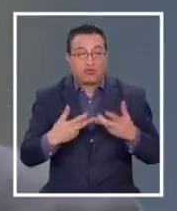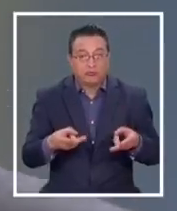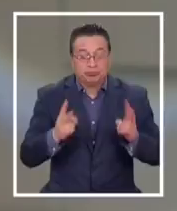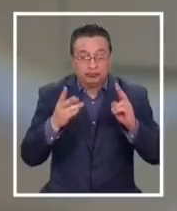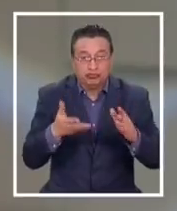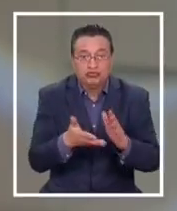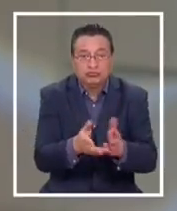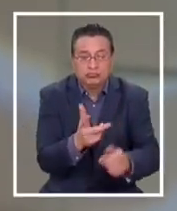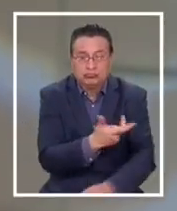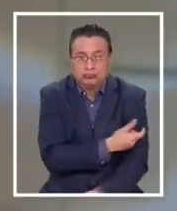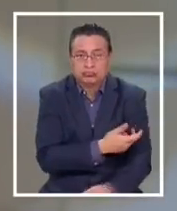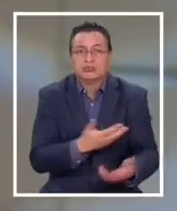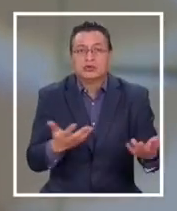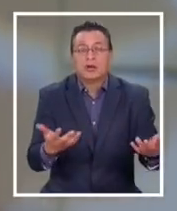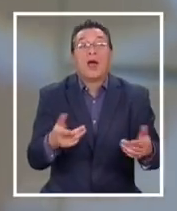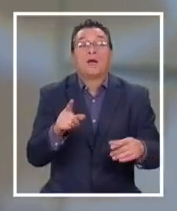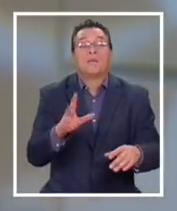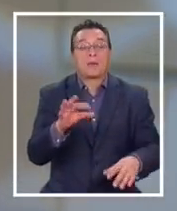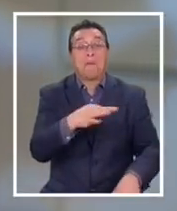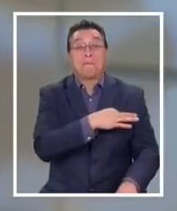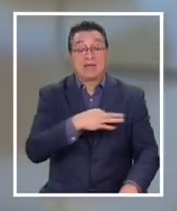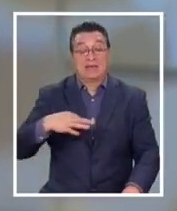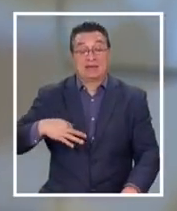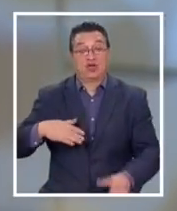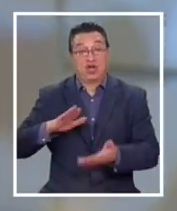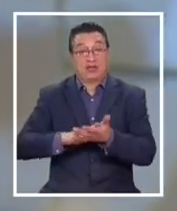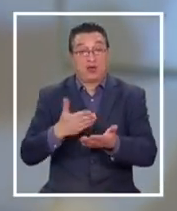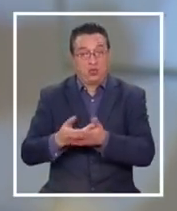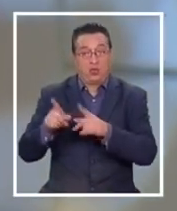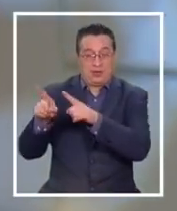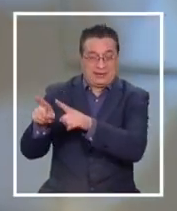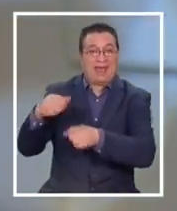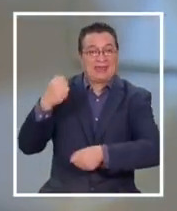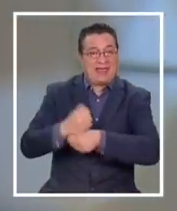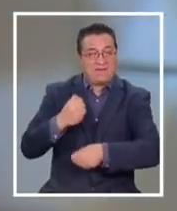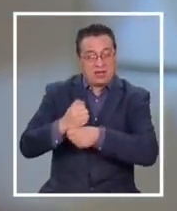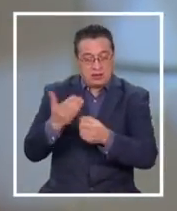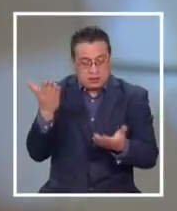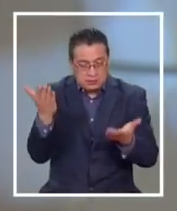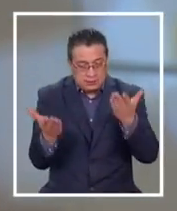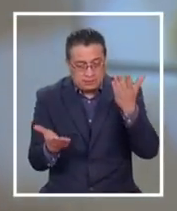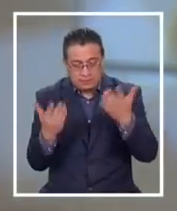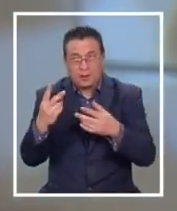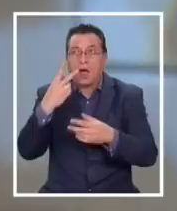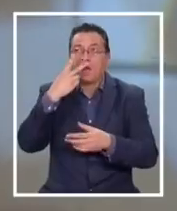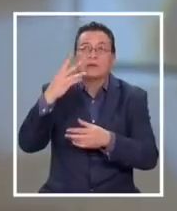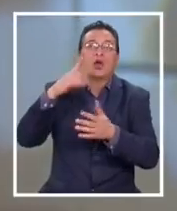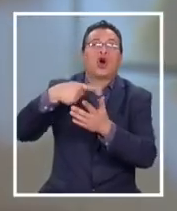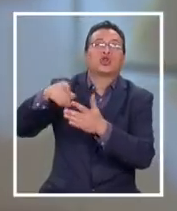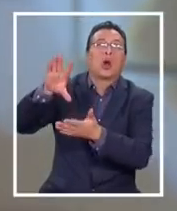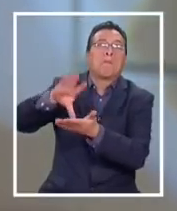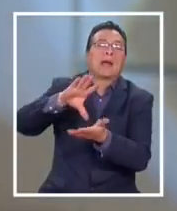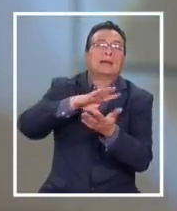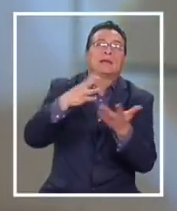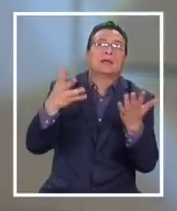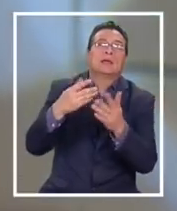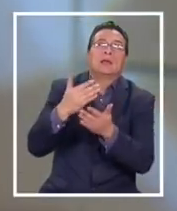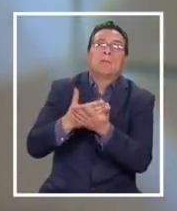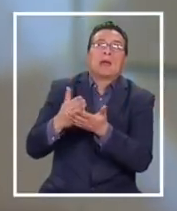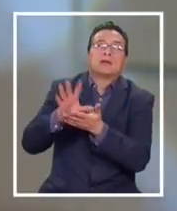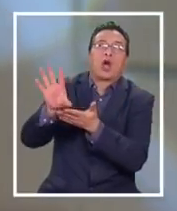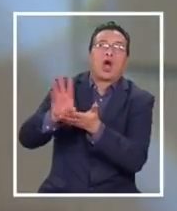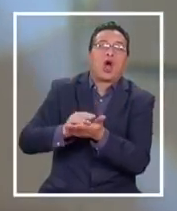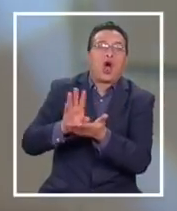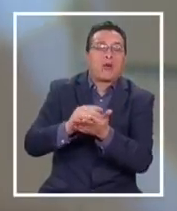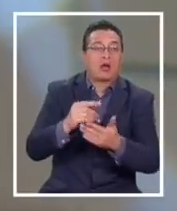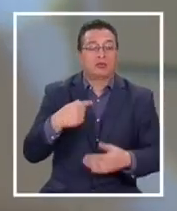gratuidad? Sé que hoy día el Ministerio de Salud está trabajando en eso, está evaluando, está mirando lo que está ocurriendo en otros países también. Yo